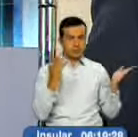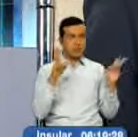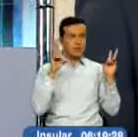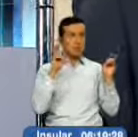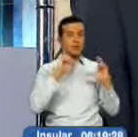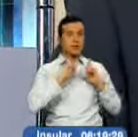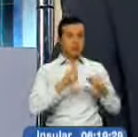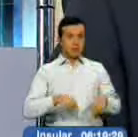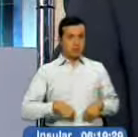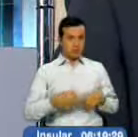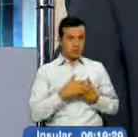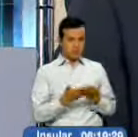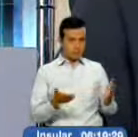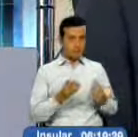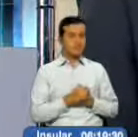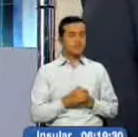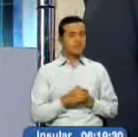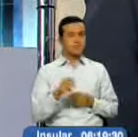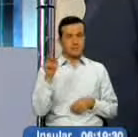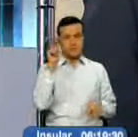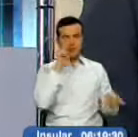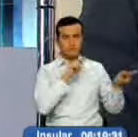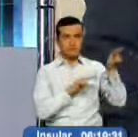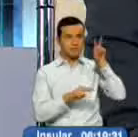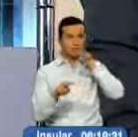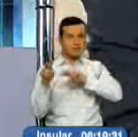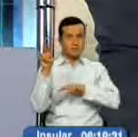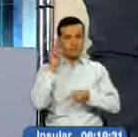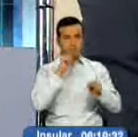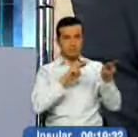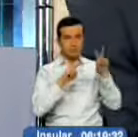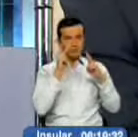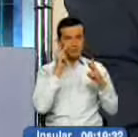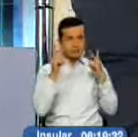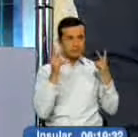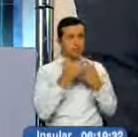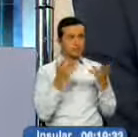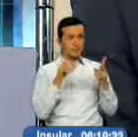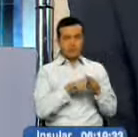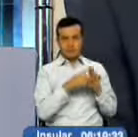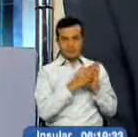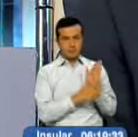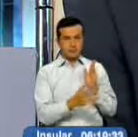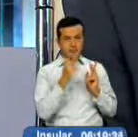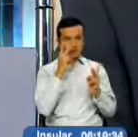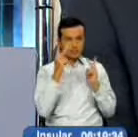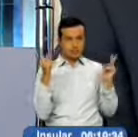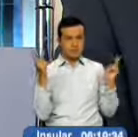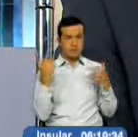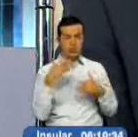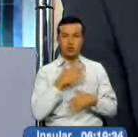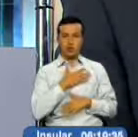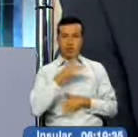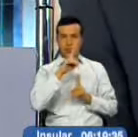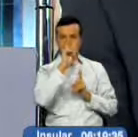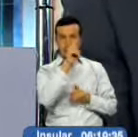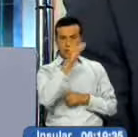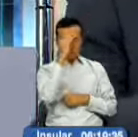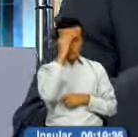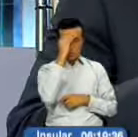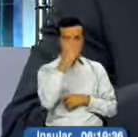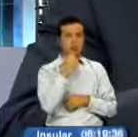tema de salud. En el análisis preliminar que hicimos en el inicio, cuando yo te preguntaba por la